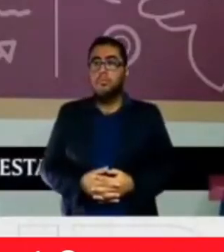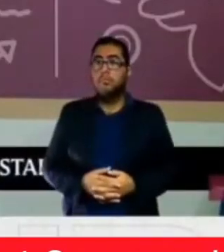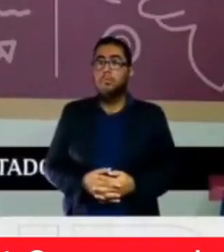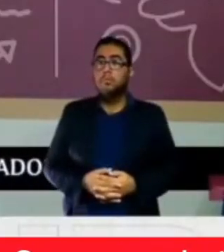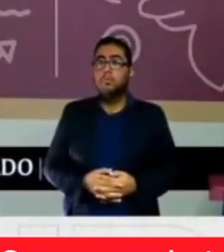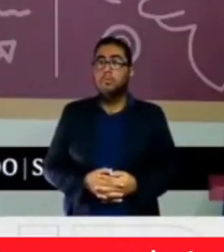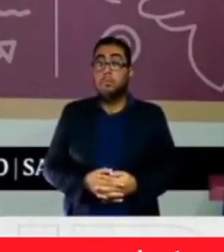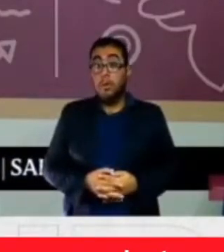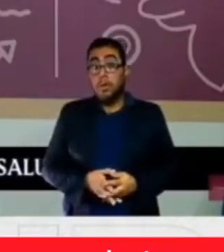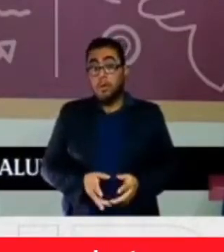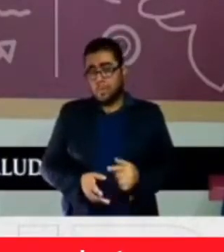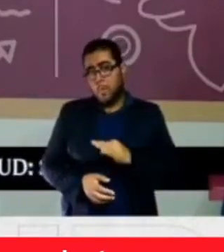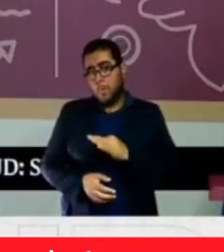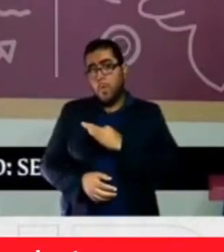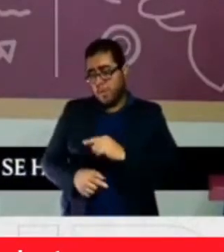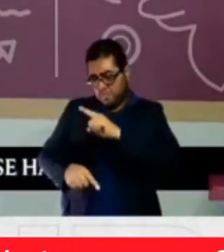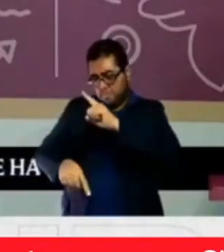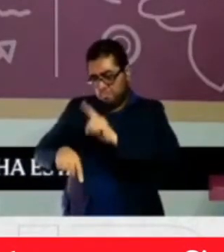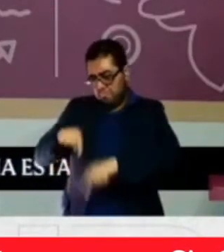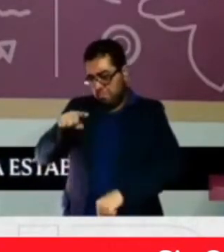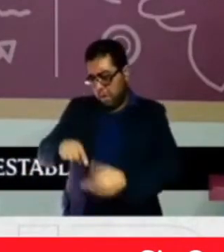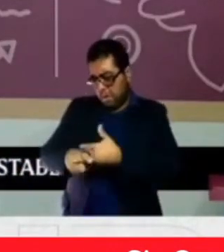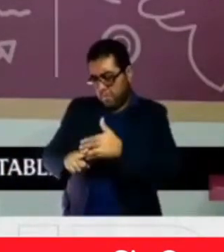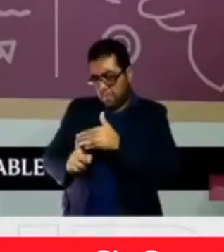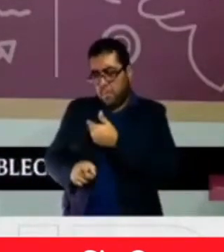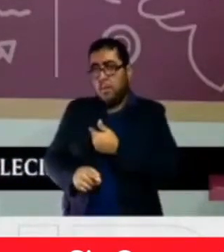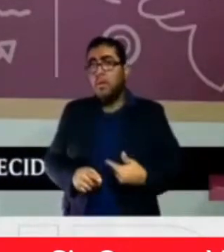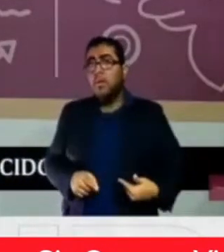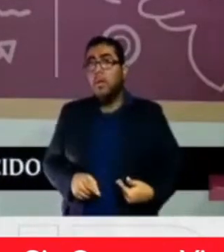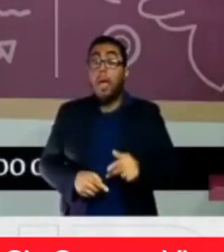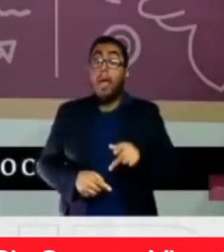pero, pero deja nada más,